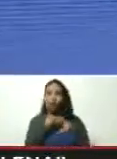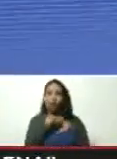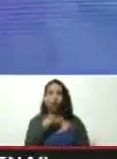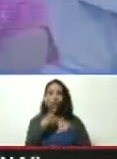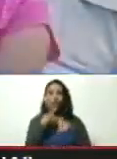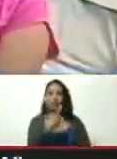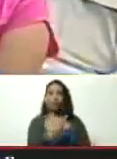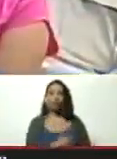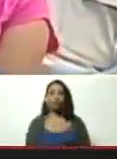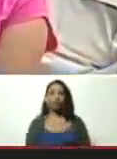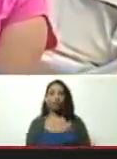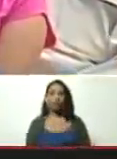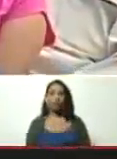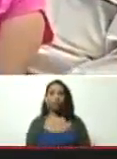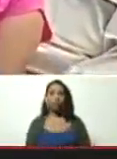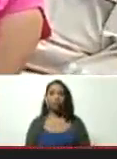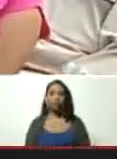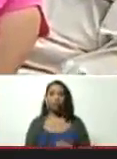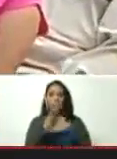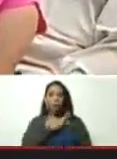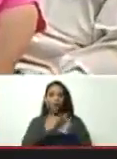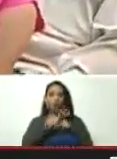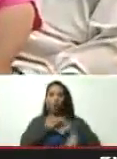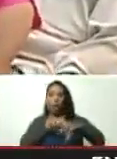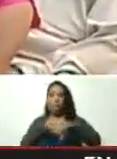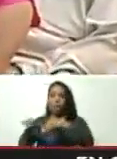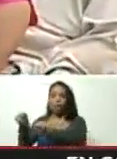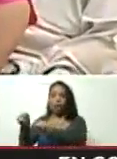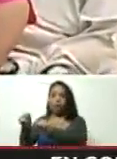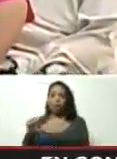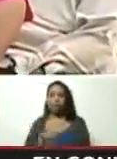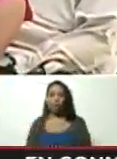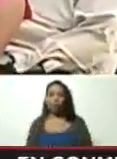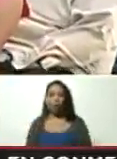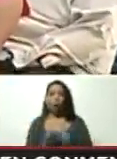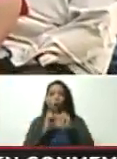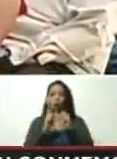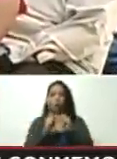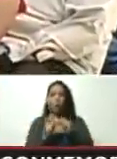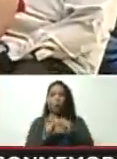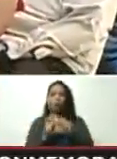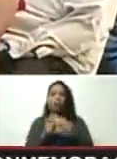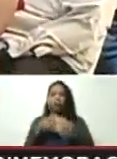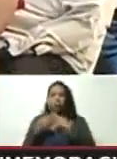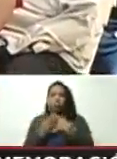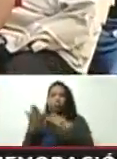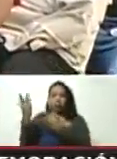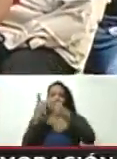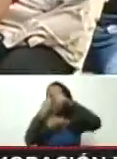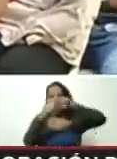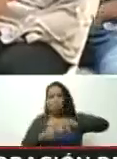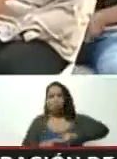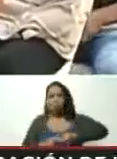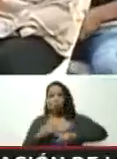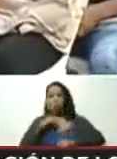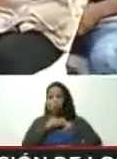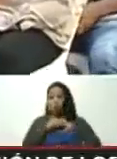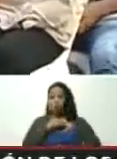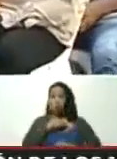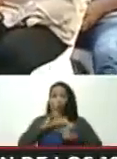decirle a los señores del imperialismo que sigan sacando cuenta que nosotros nos vamos a dividir, que hagan todos